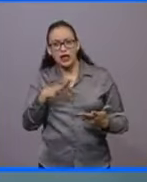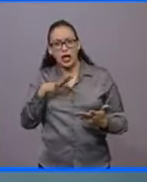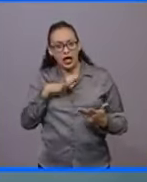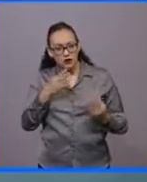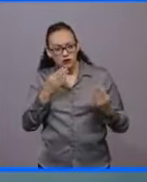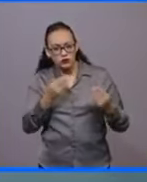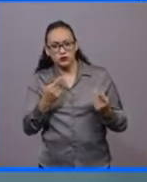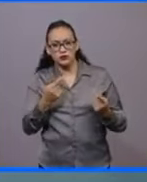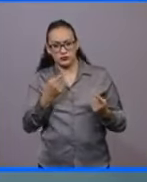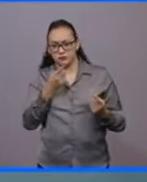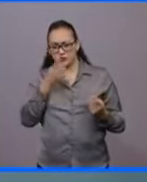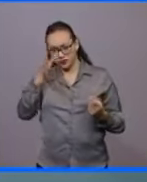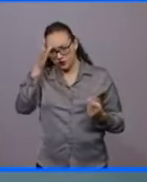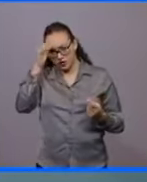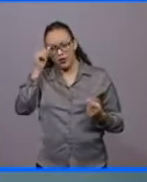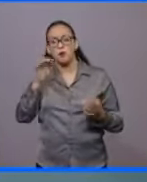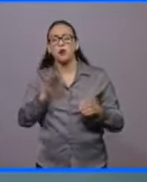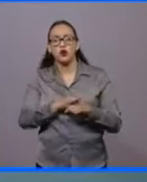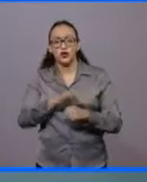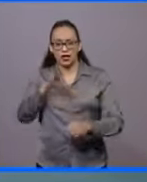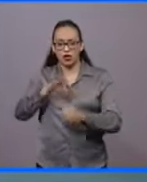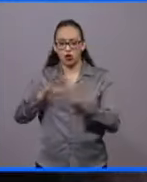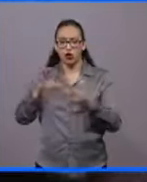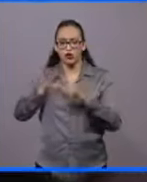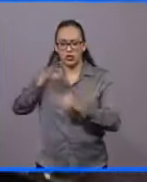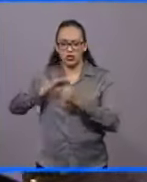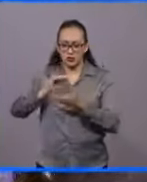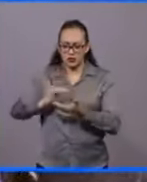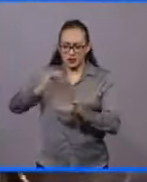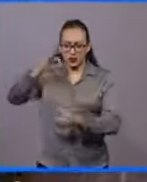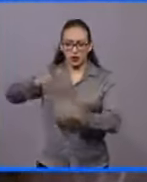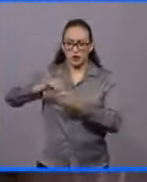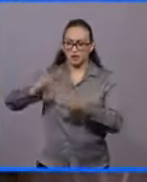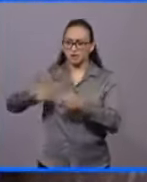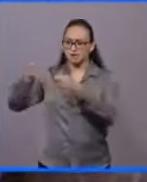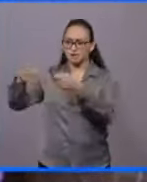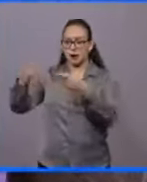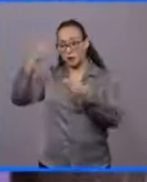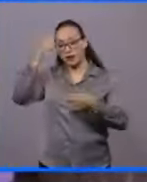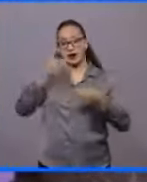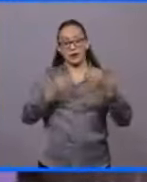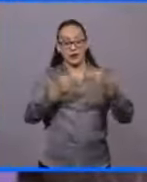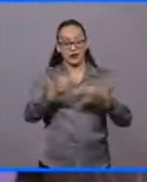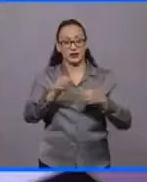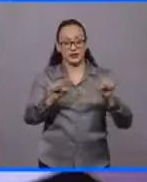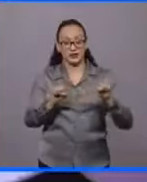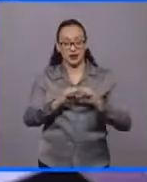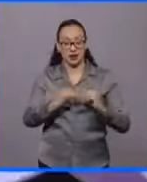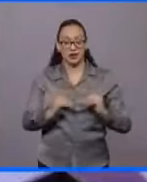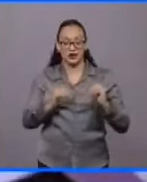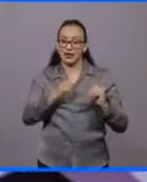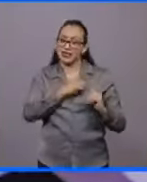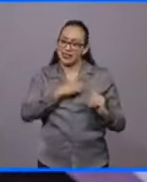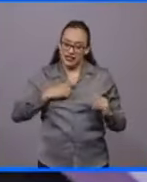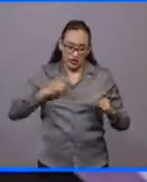la declaración de validez y la entrega de las constancias de mayoría de las magistraturas de Sala Superior deben ser remitidas a la Suprema